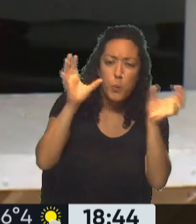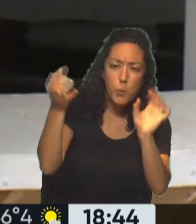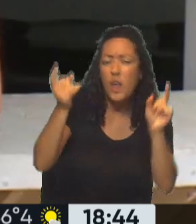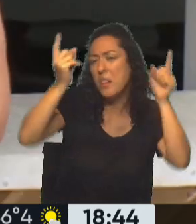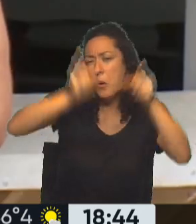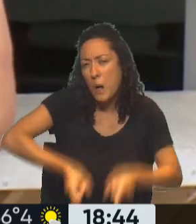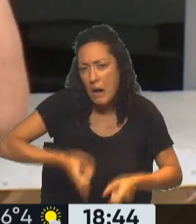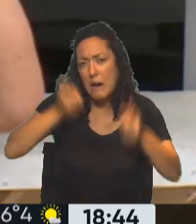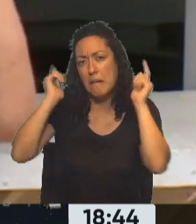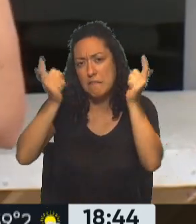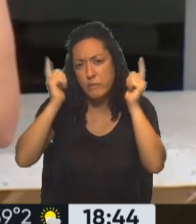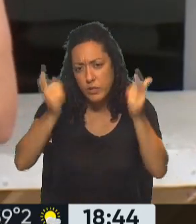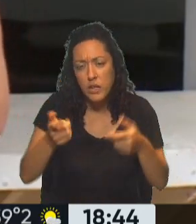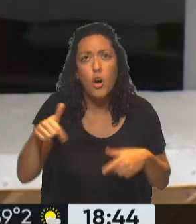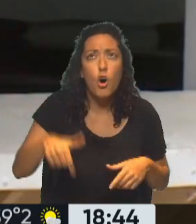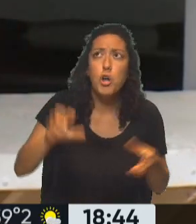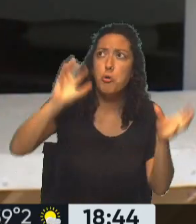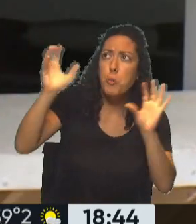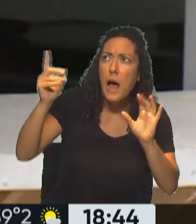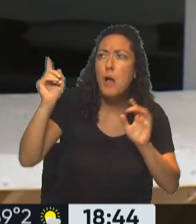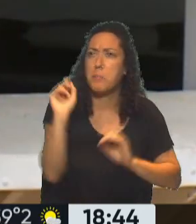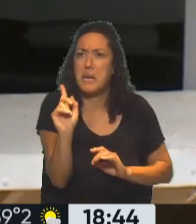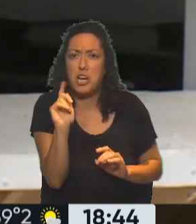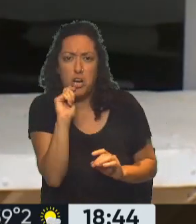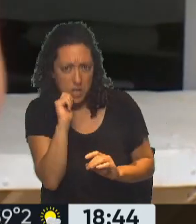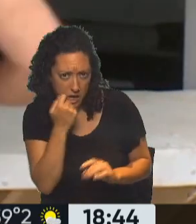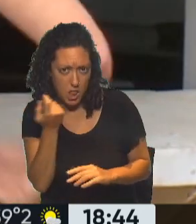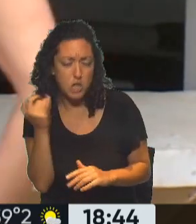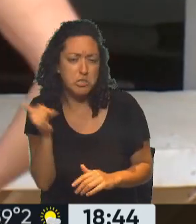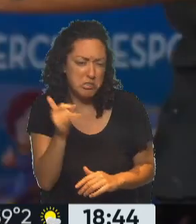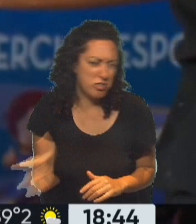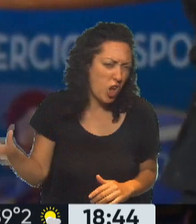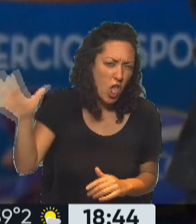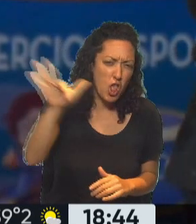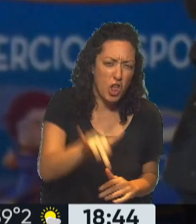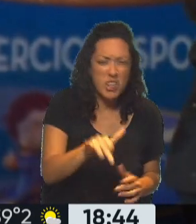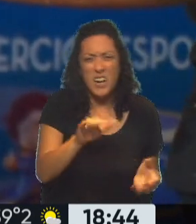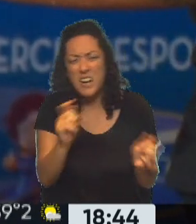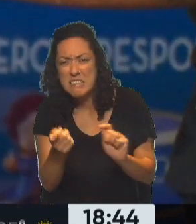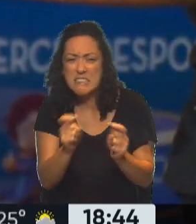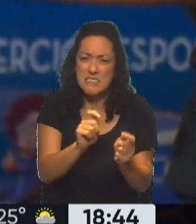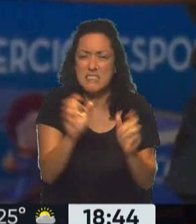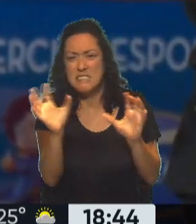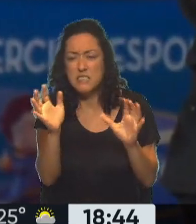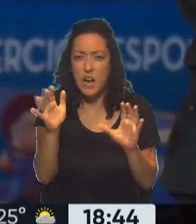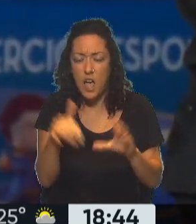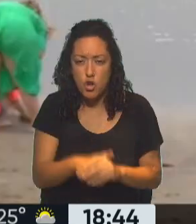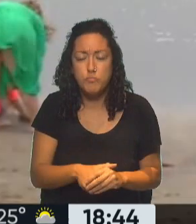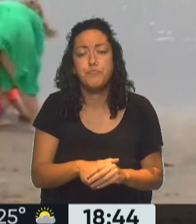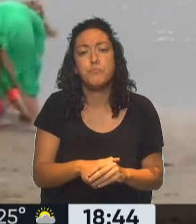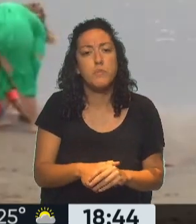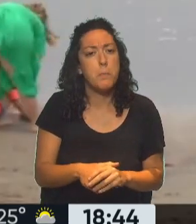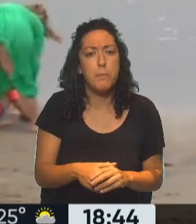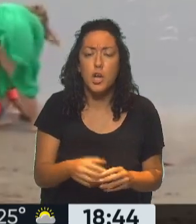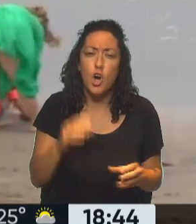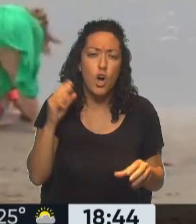viene a disfrutar. Está lindo igual, está nublado pero lindo. Lindo, y la verdad que todos los días estuvo medio inestable, pero la verdad que estuvo hermoso. Es un